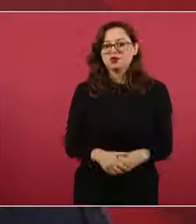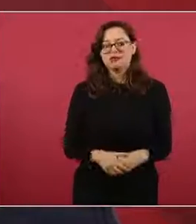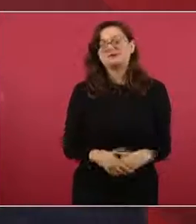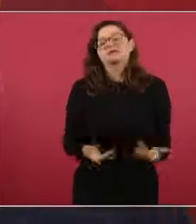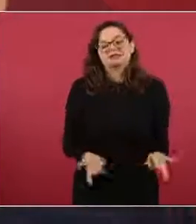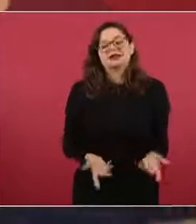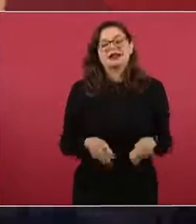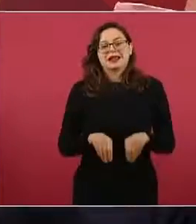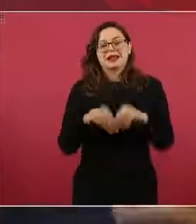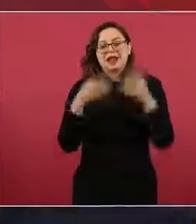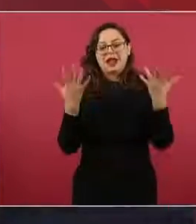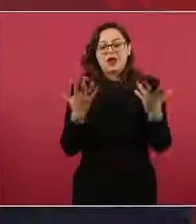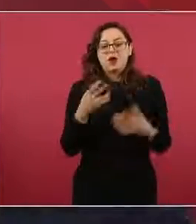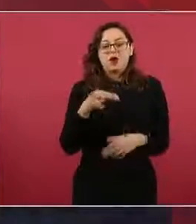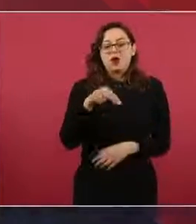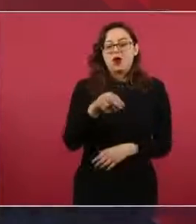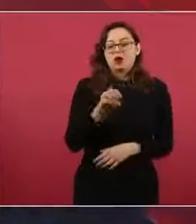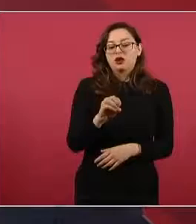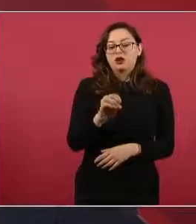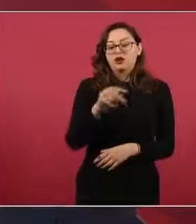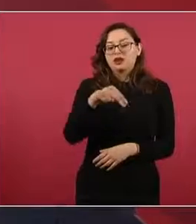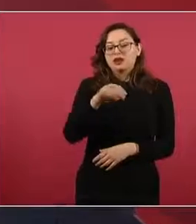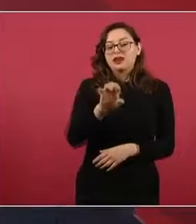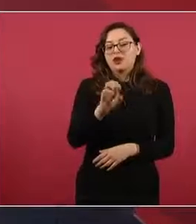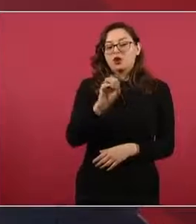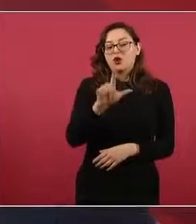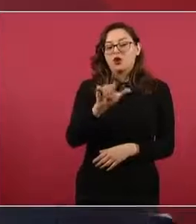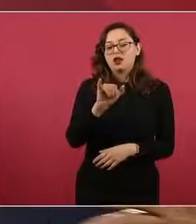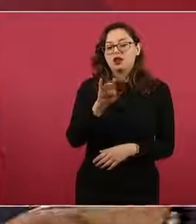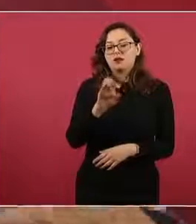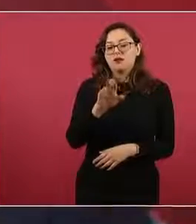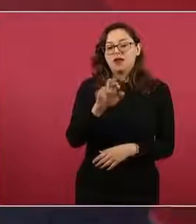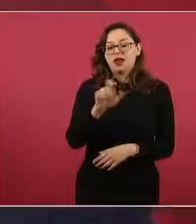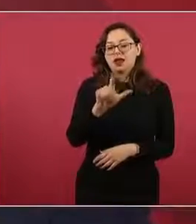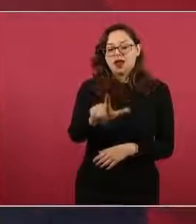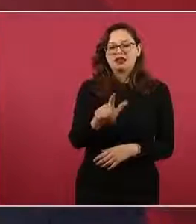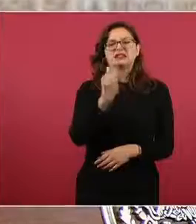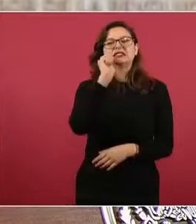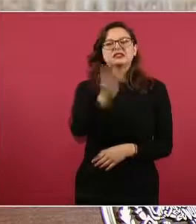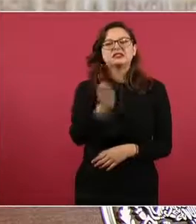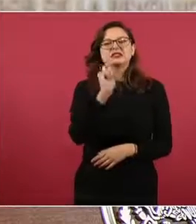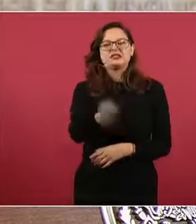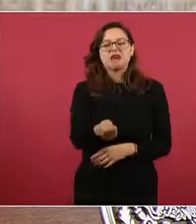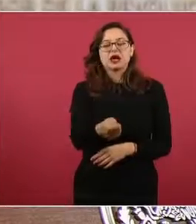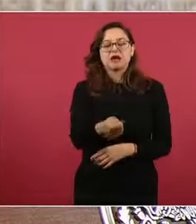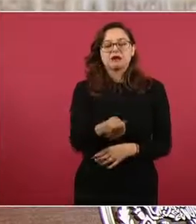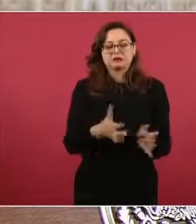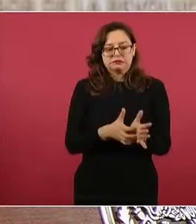es despedir trabajadores, reducir sueldos,